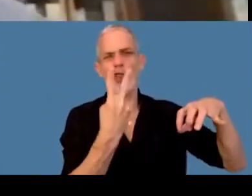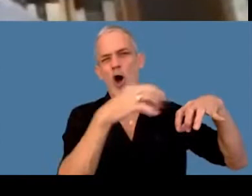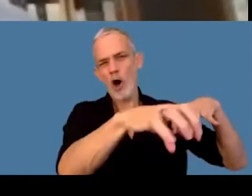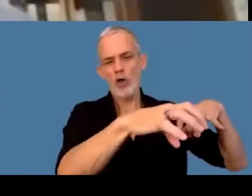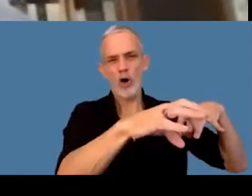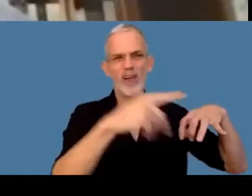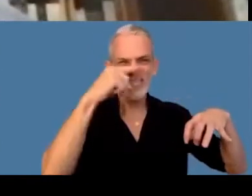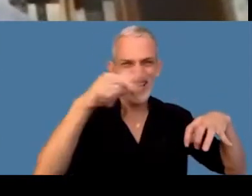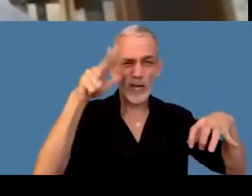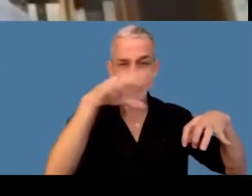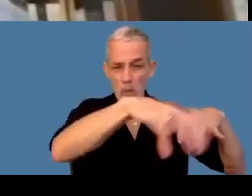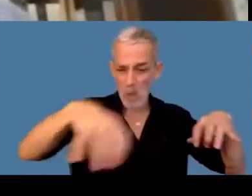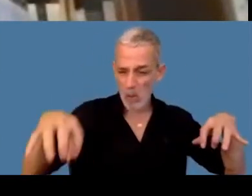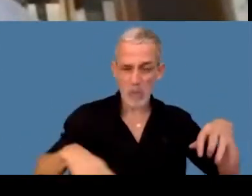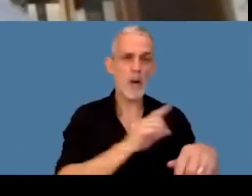u 8.